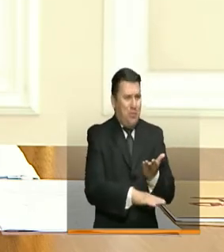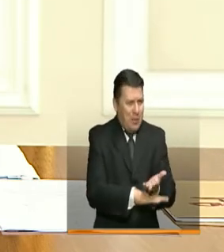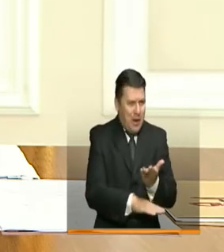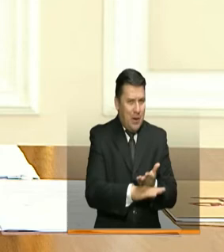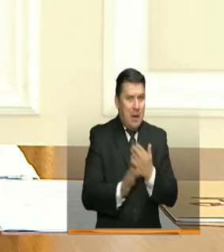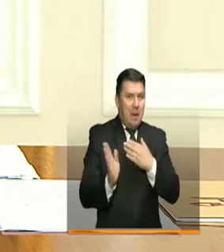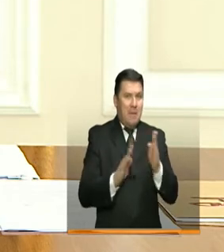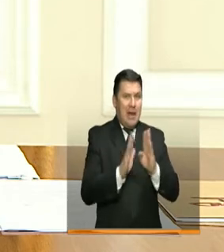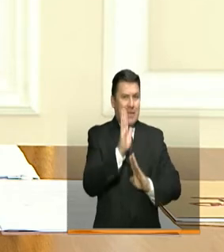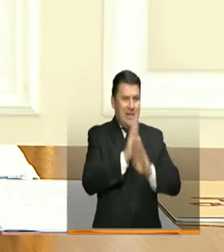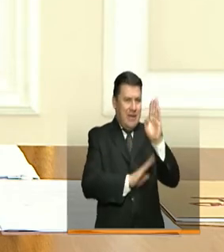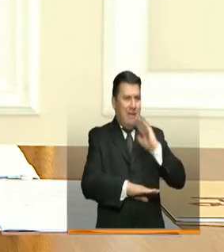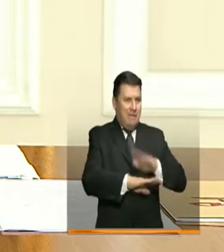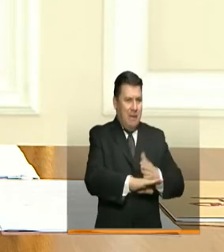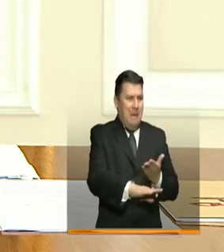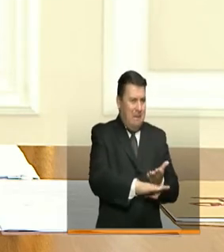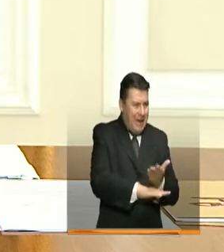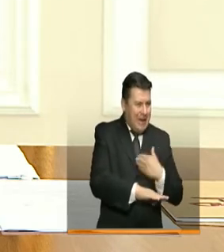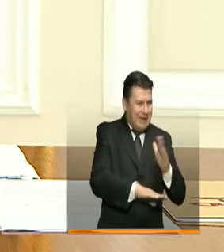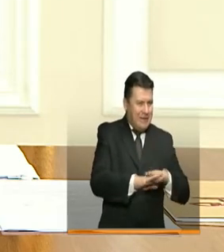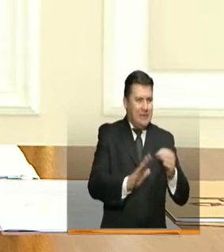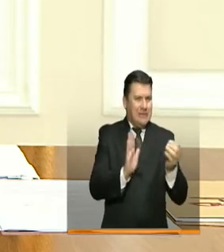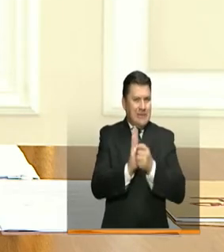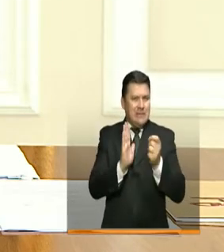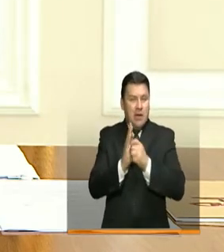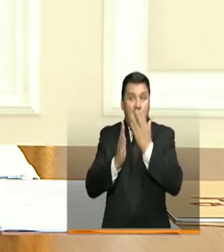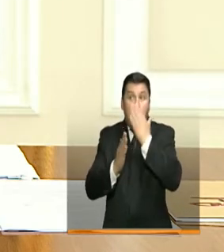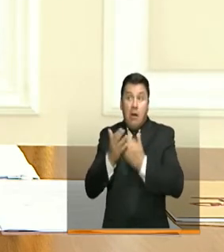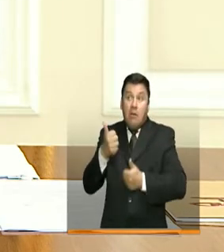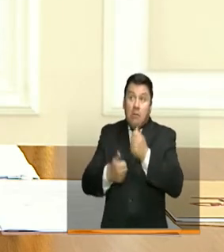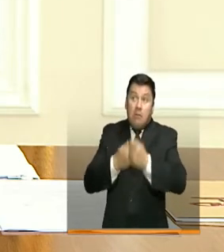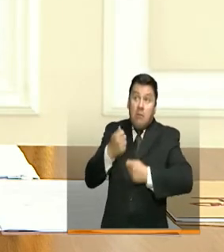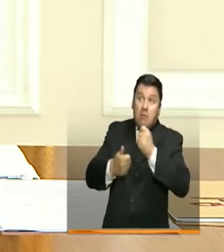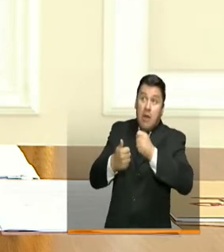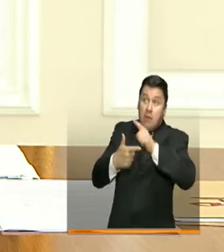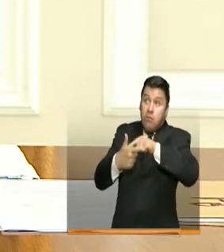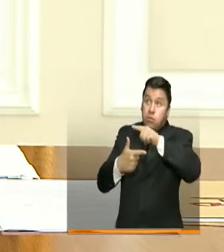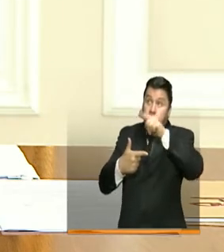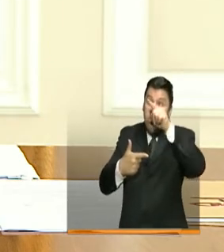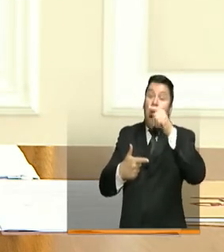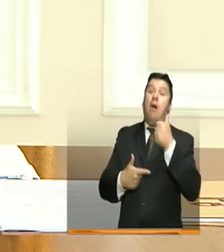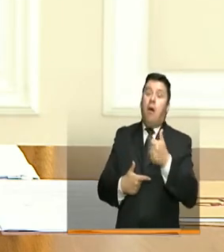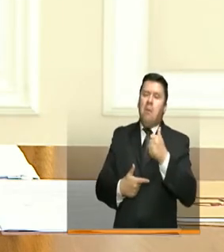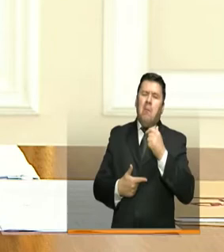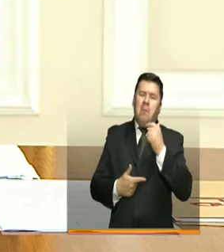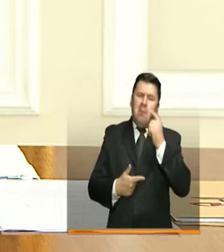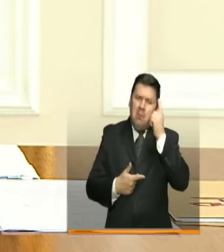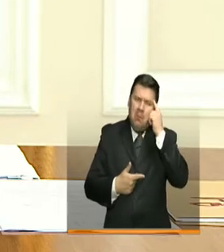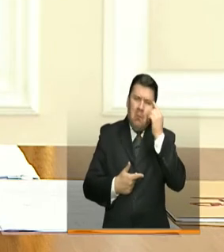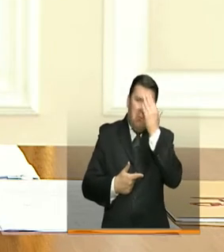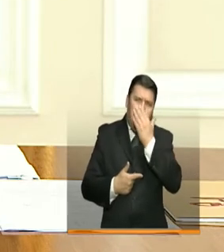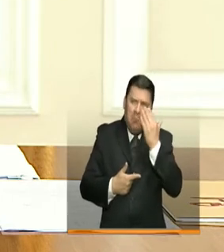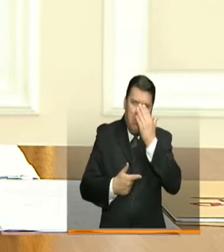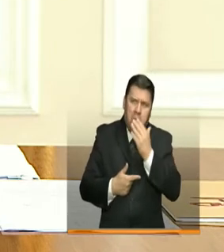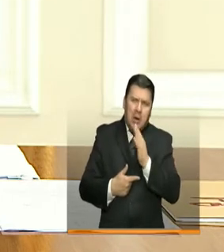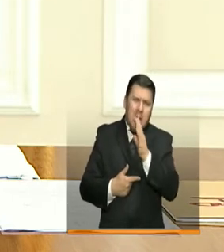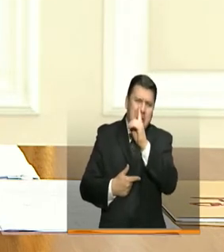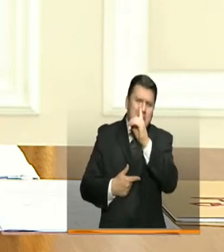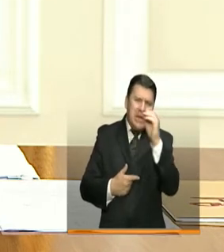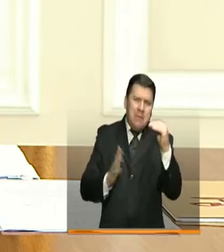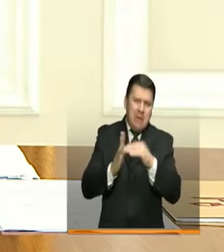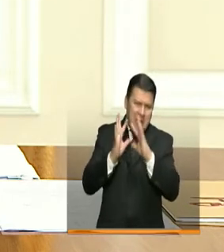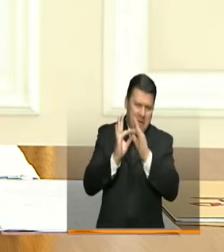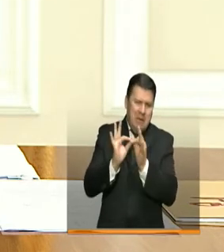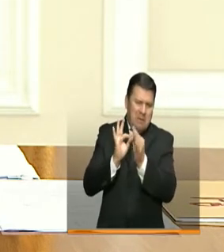nuestro plan de desarrollo, salió adelante con la ley de crecimiento económico. Estábamos previstos inicialmente hacer un piloto con 100.000